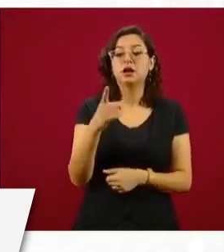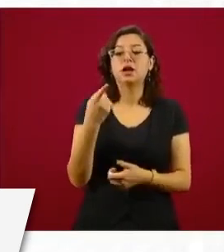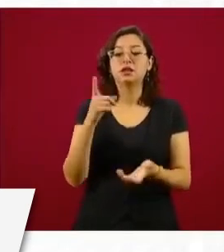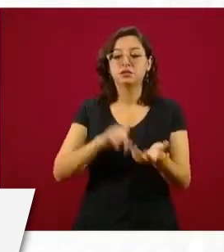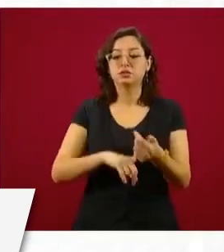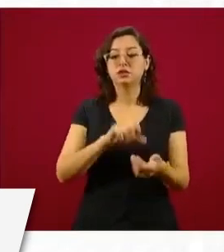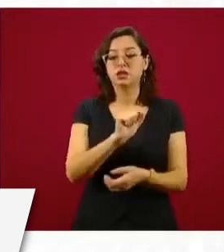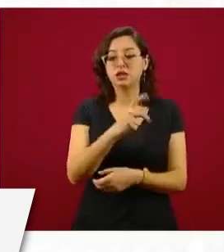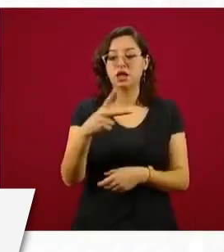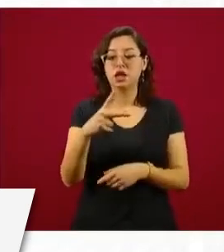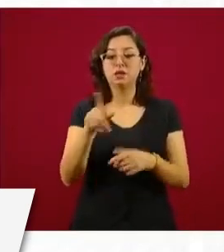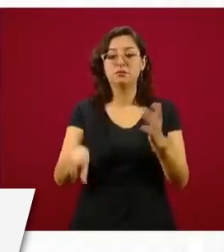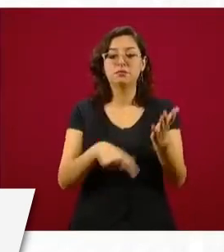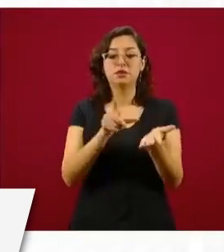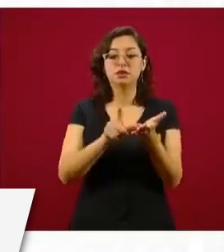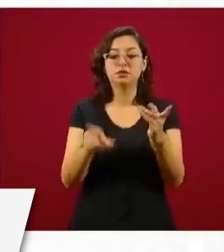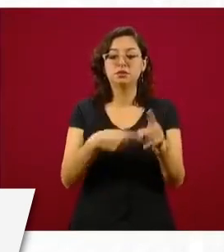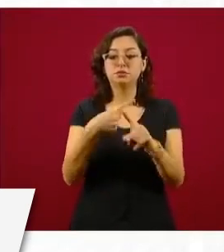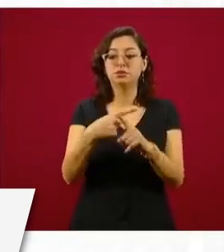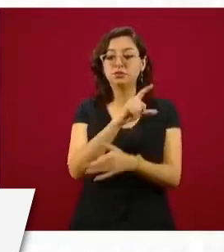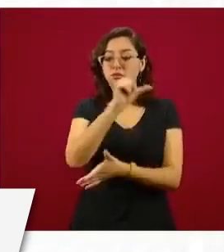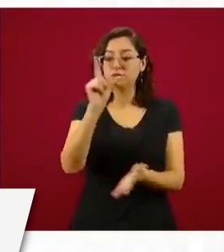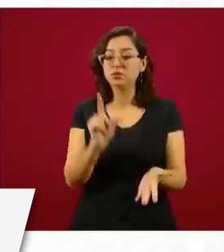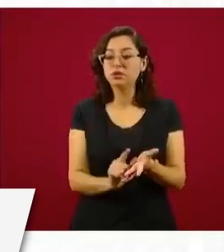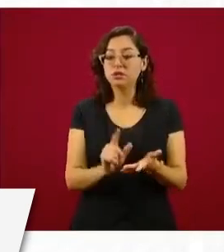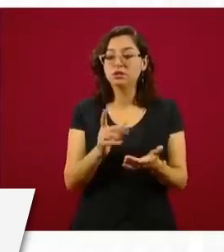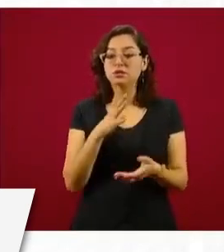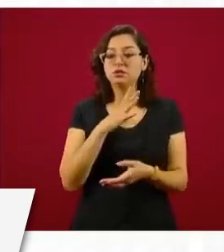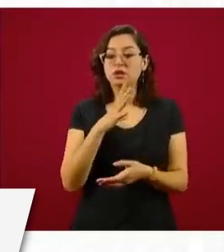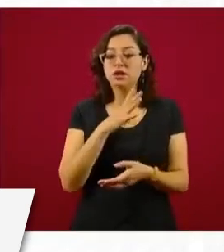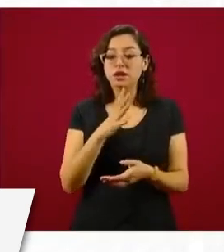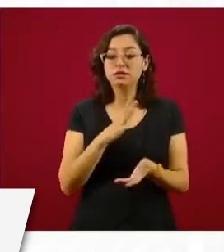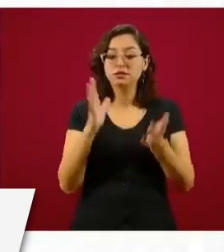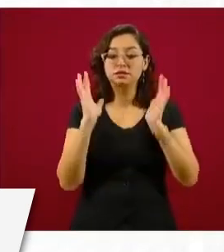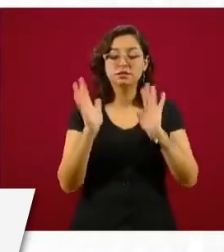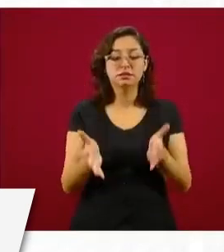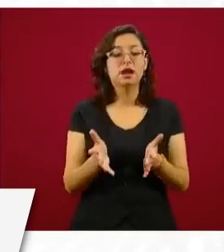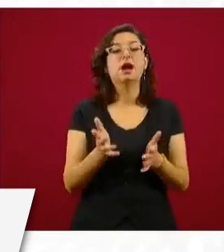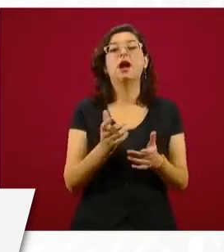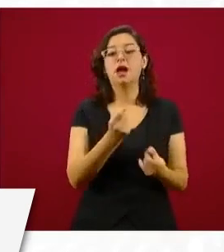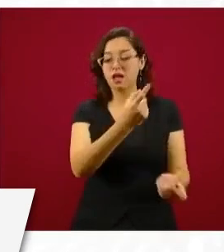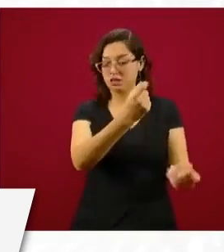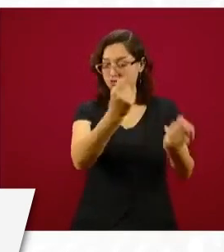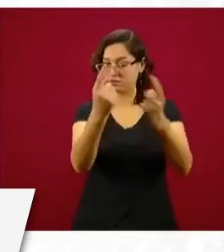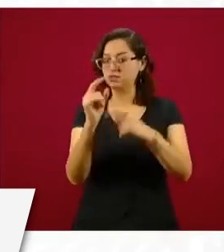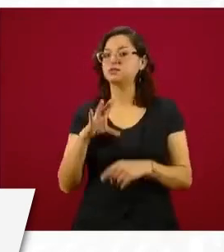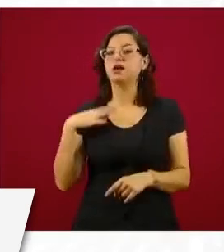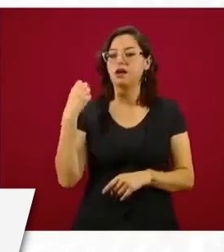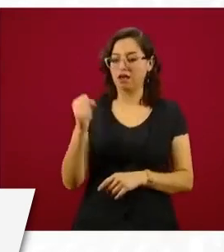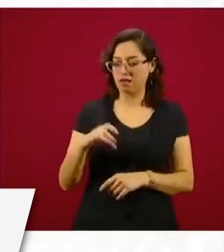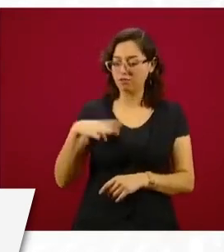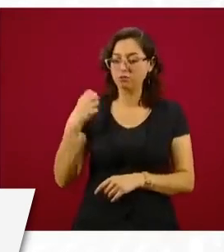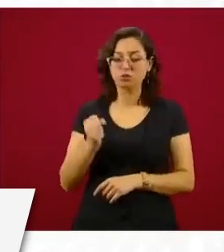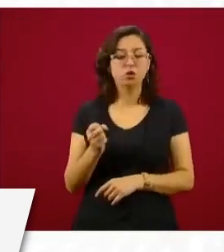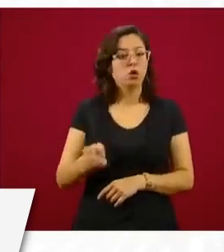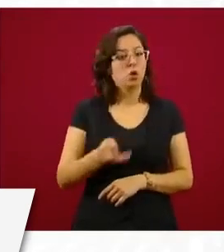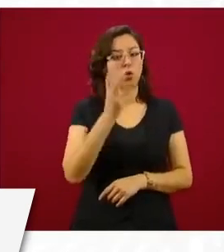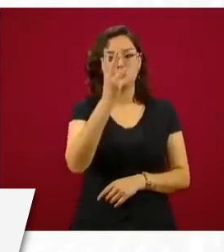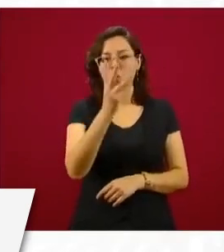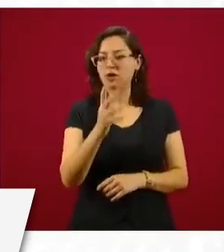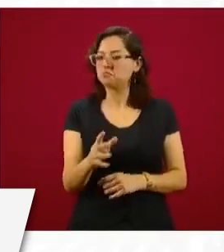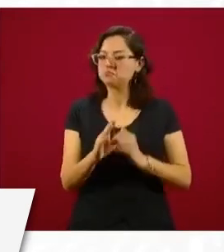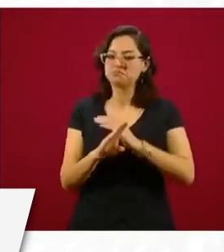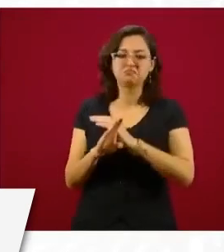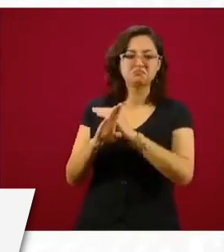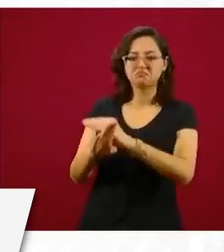por Litro. Nos hemos topado ya con más gasolineras dando dolores de cabeza. 4 se negaron a ser verificadas